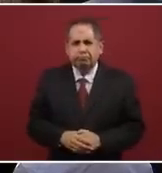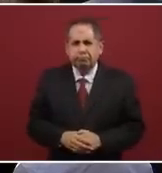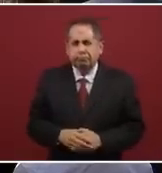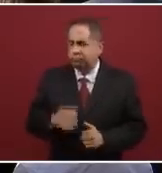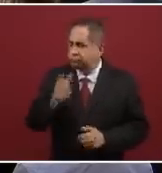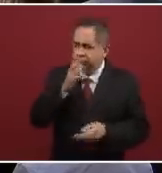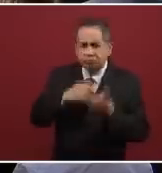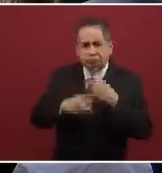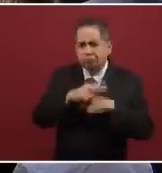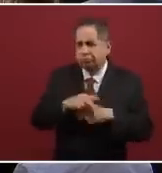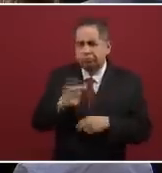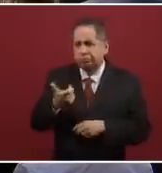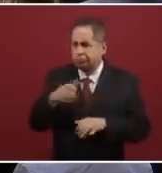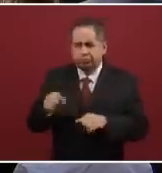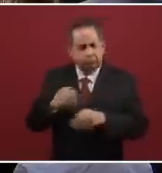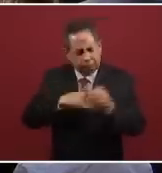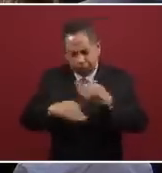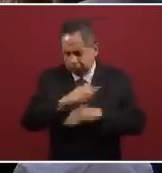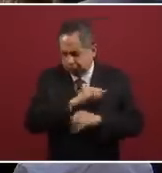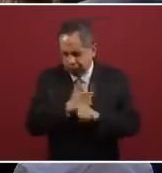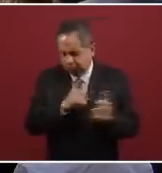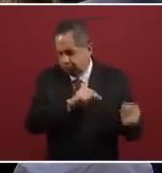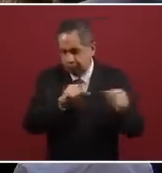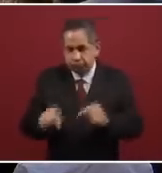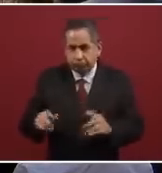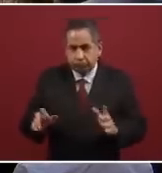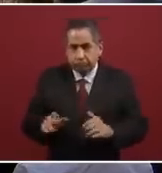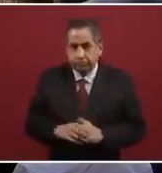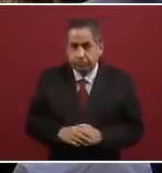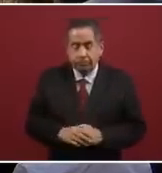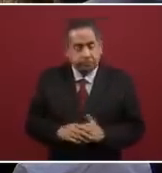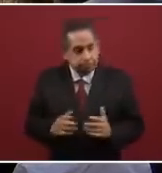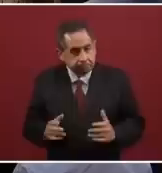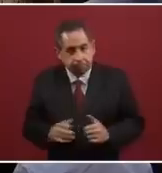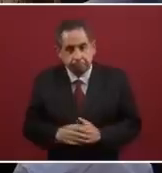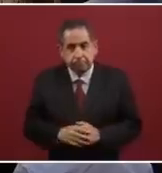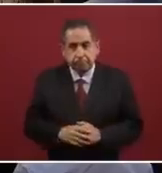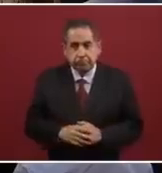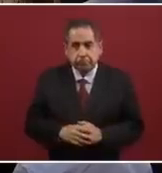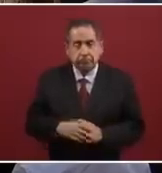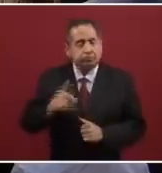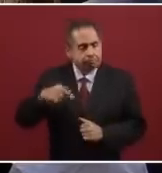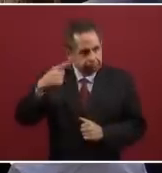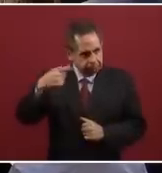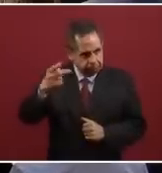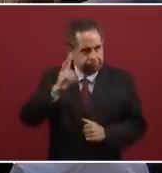venir. Todos, todos, todos, todos, todos. Bueno, si no era así, ya va a ser así.